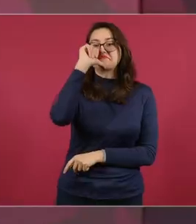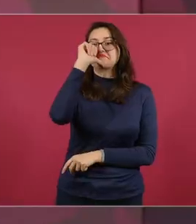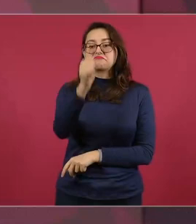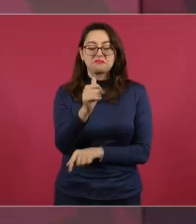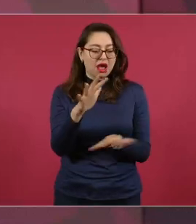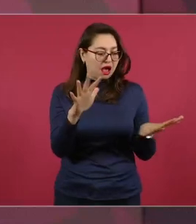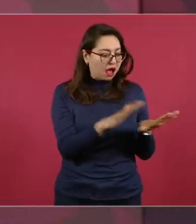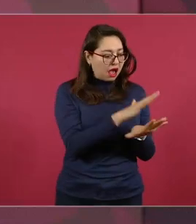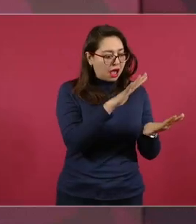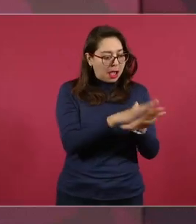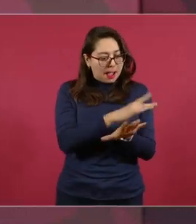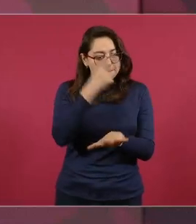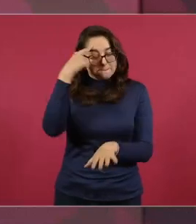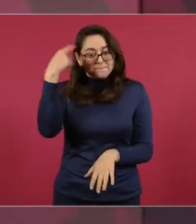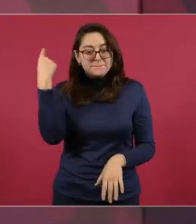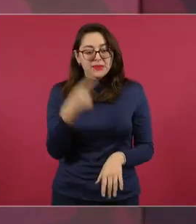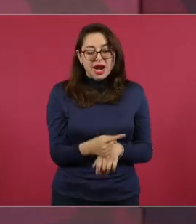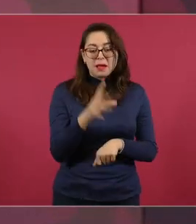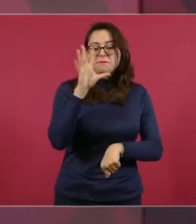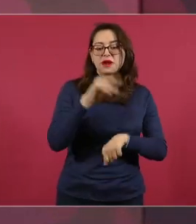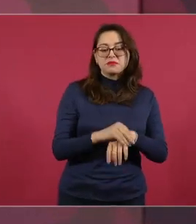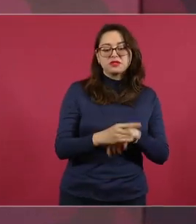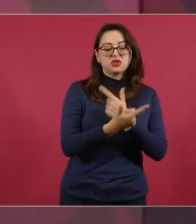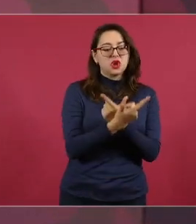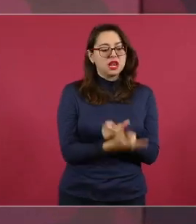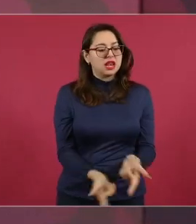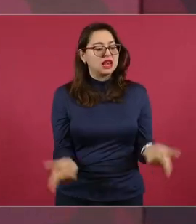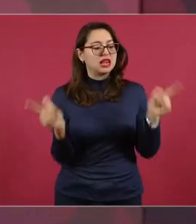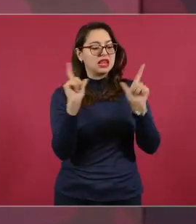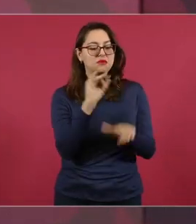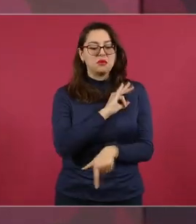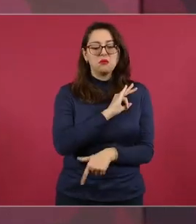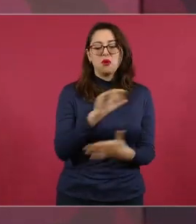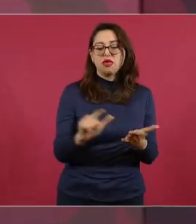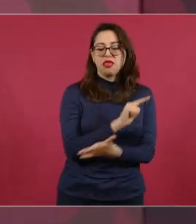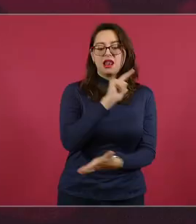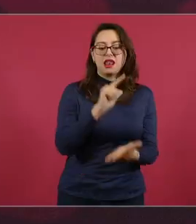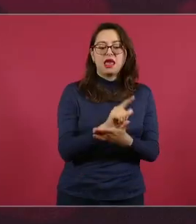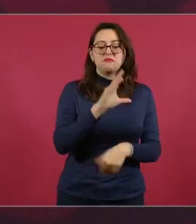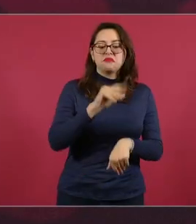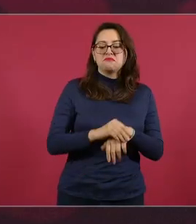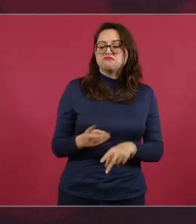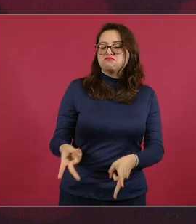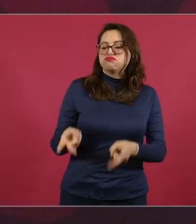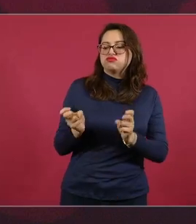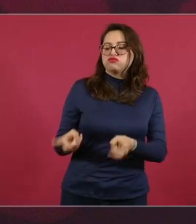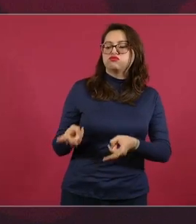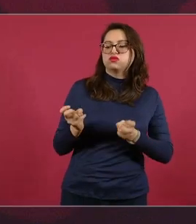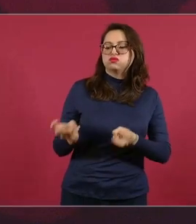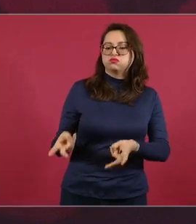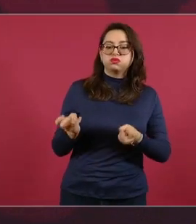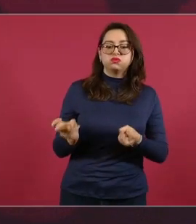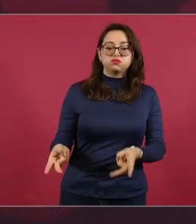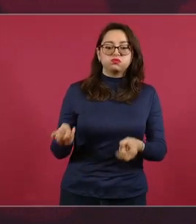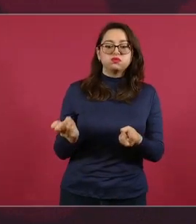para legitimar, legalizar el saqueo.